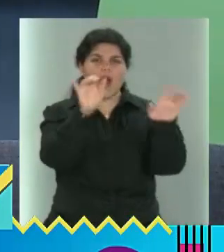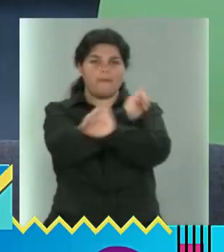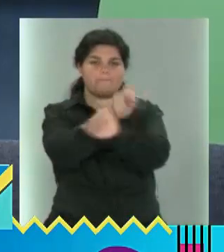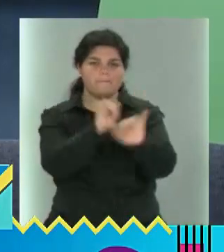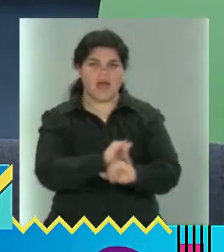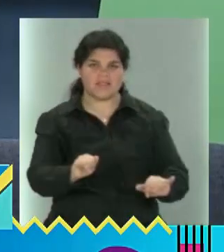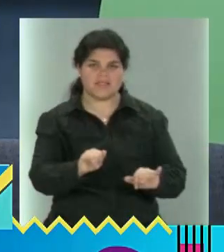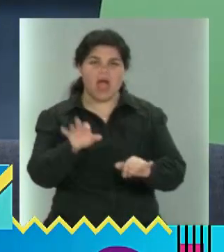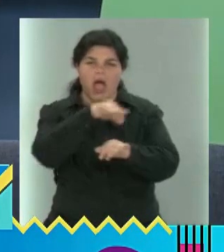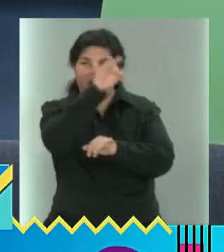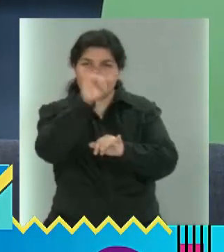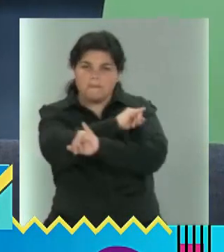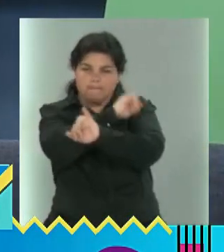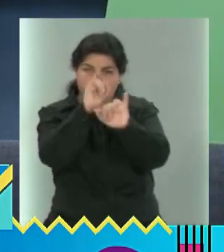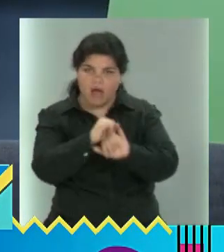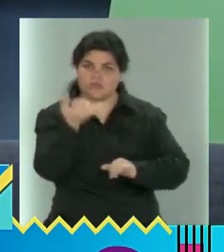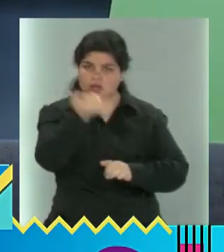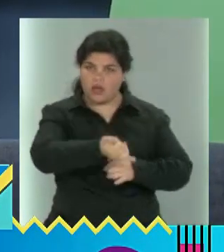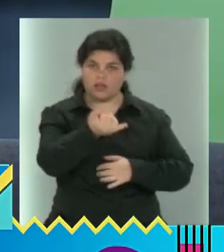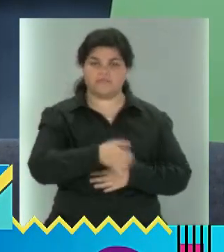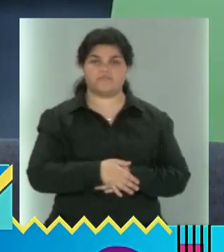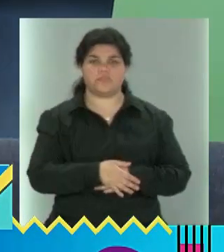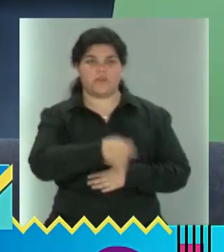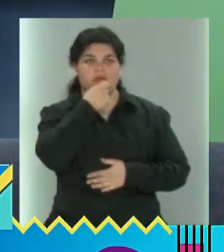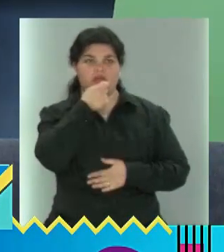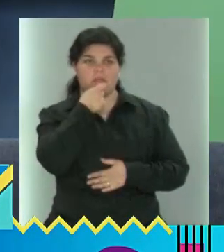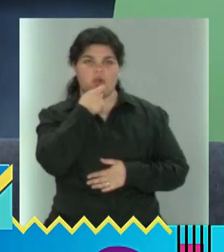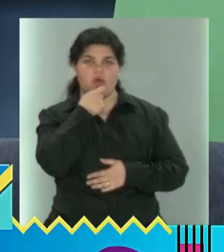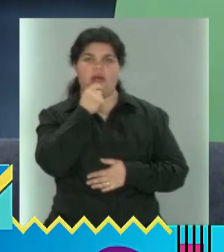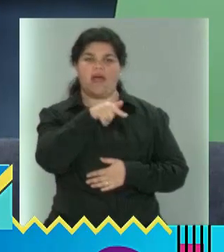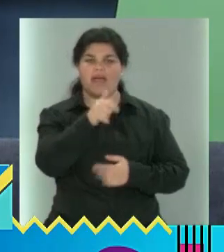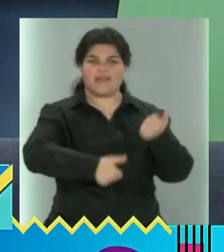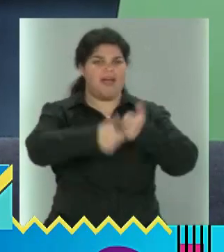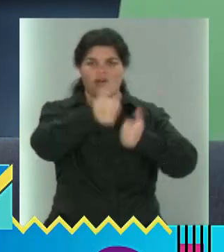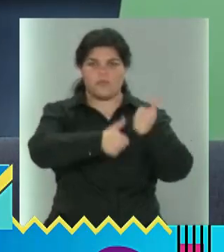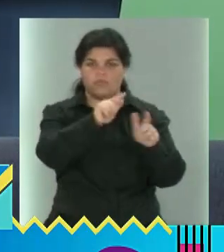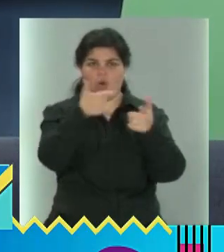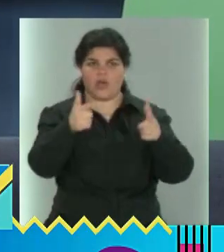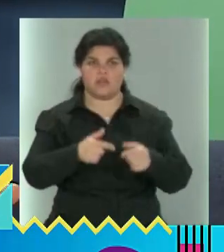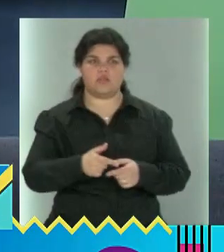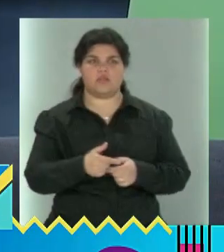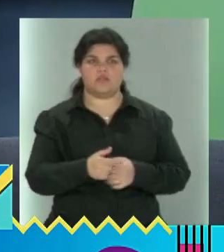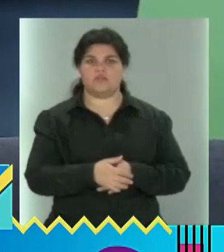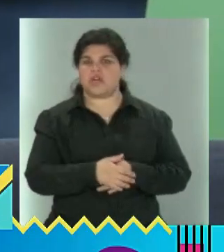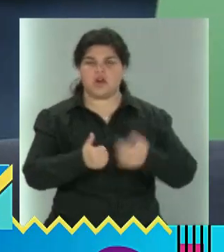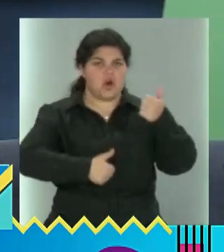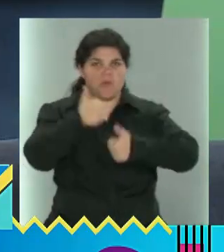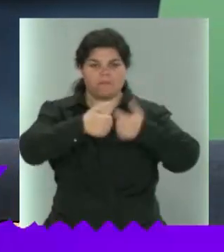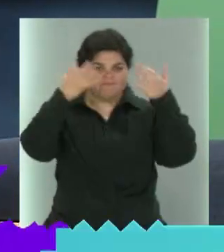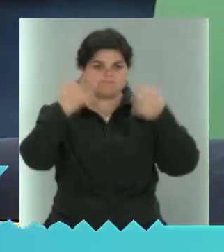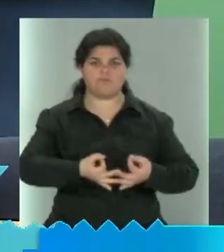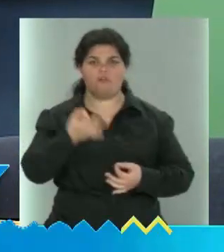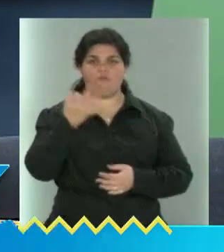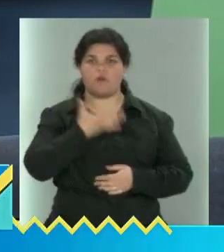En Aikido, por ejemplo, no hay competencia, o sea, yo no compito, no hay torneos, sino que